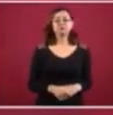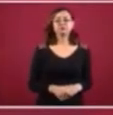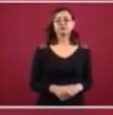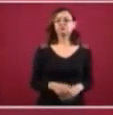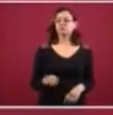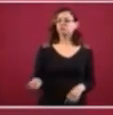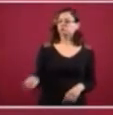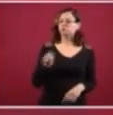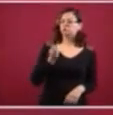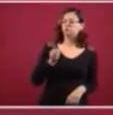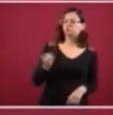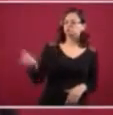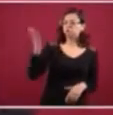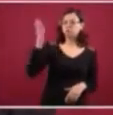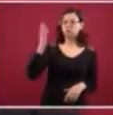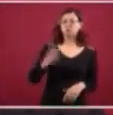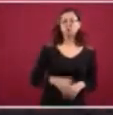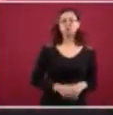Etiquetarlos,